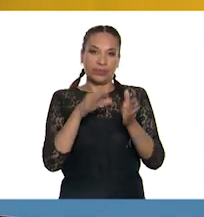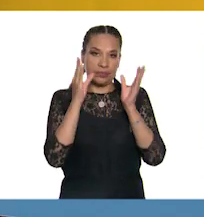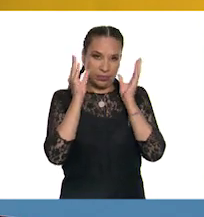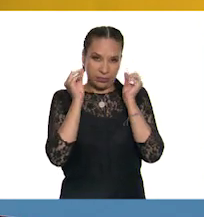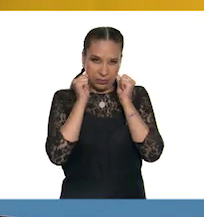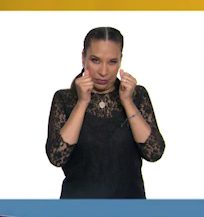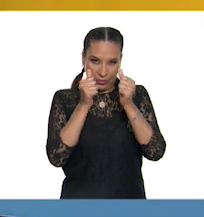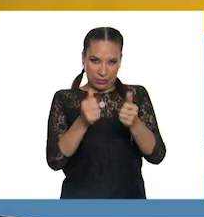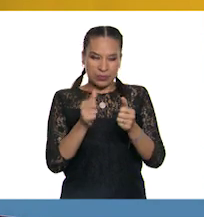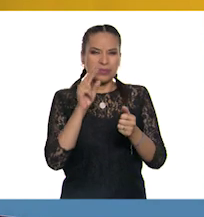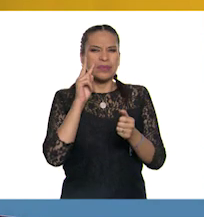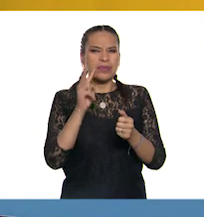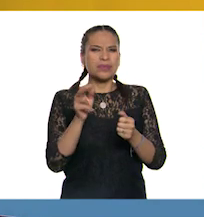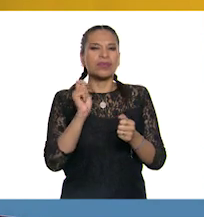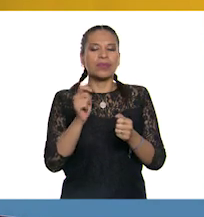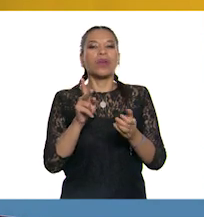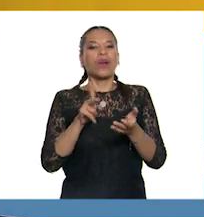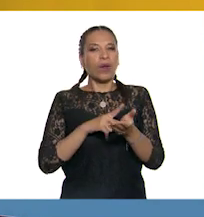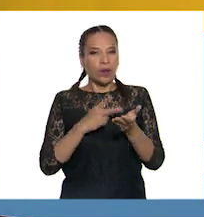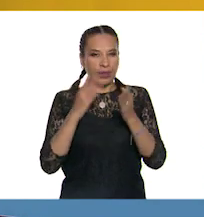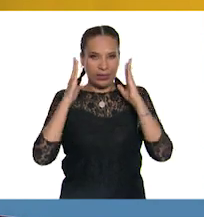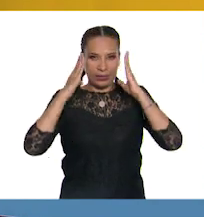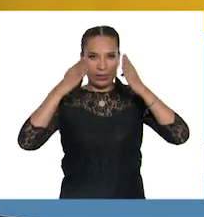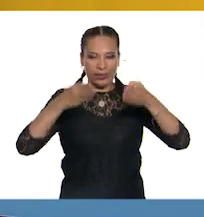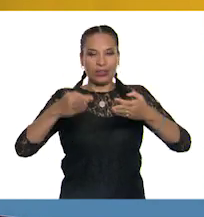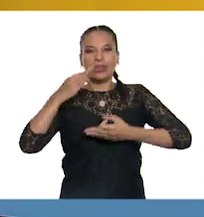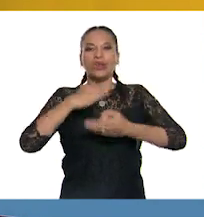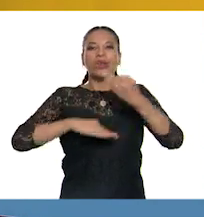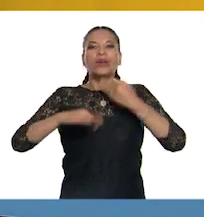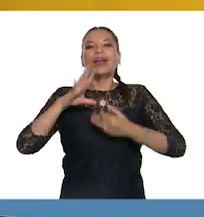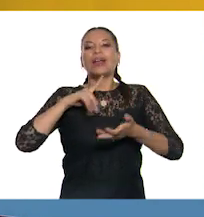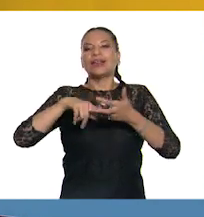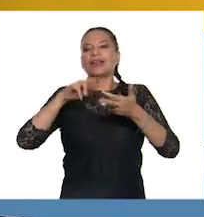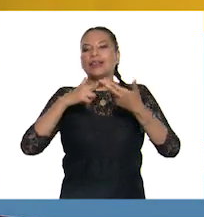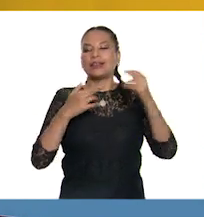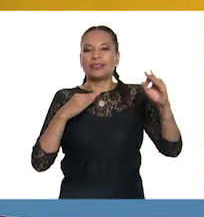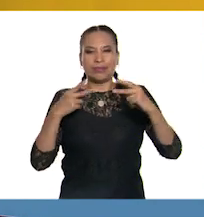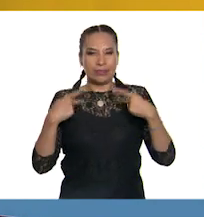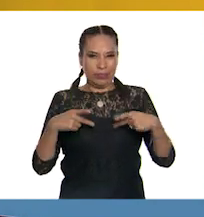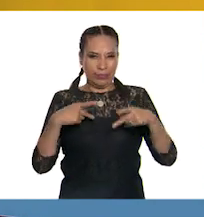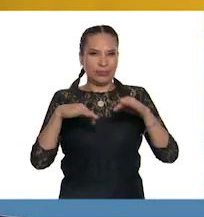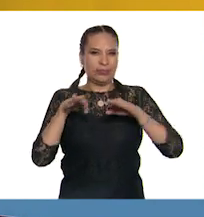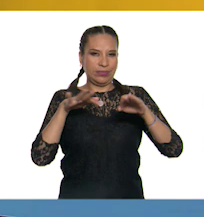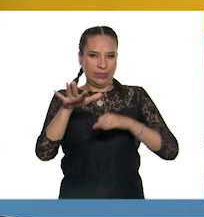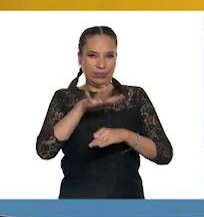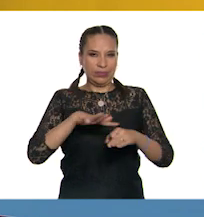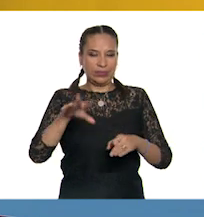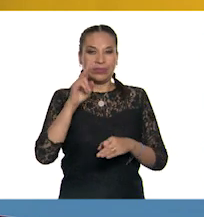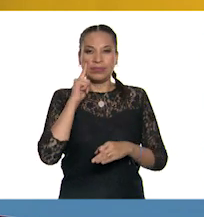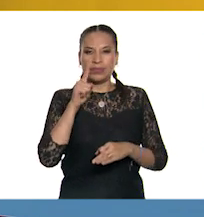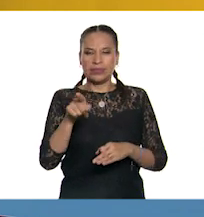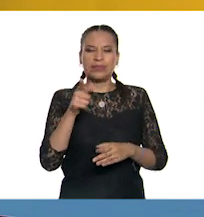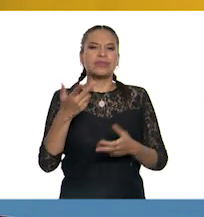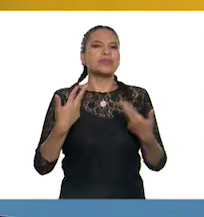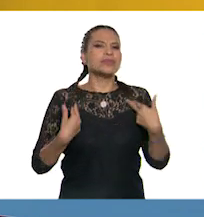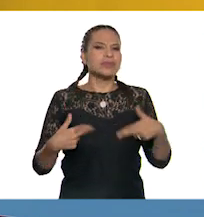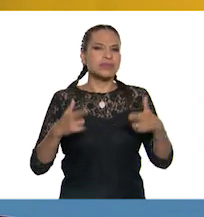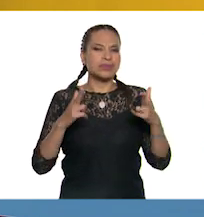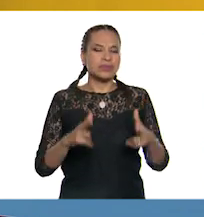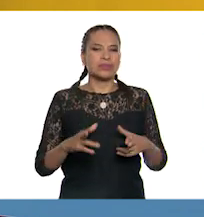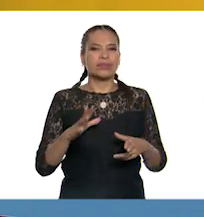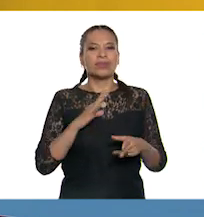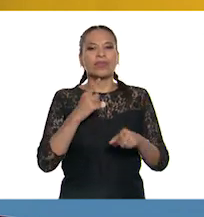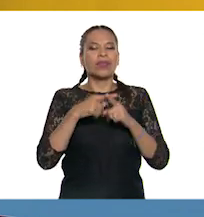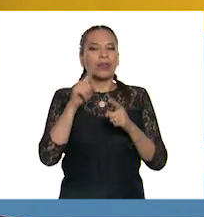escuchan, centren su atención, otra vez, en todo lo relacionado con los trabajadores. Fíjense cómo son representados y